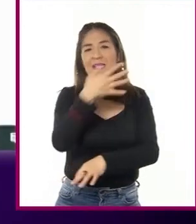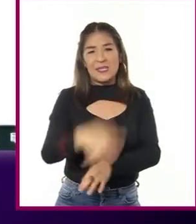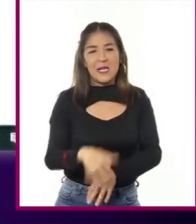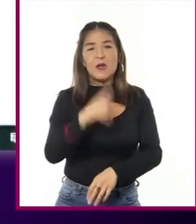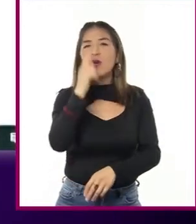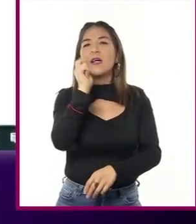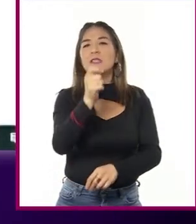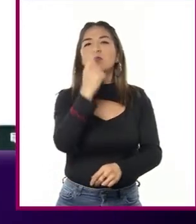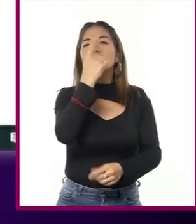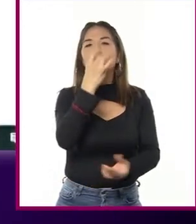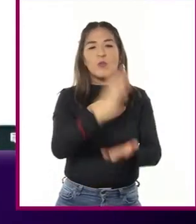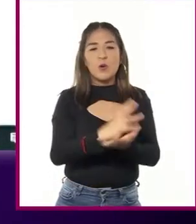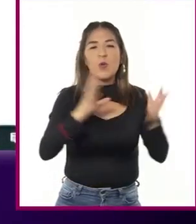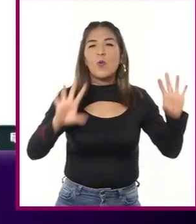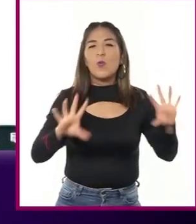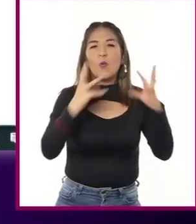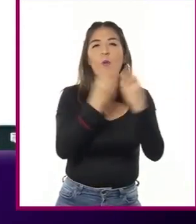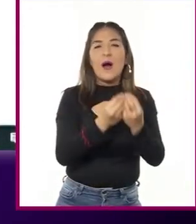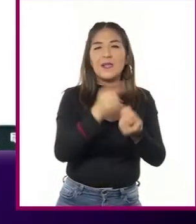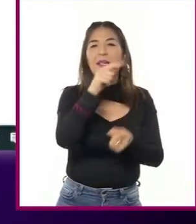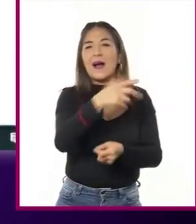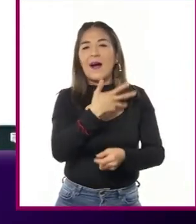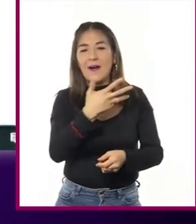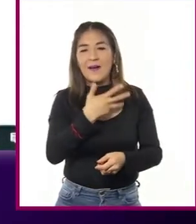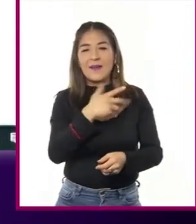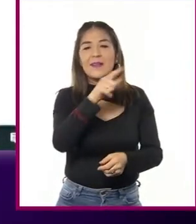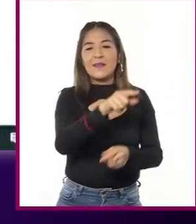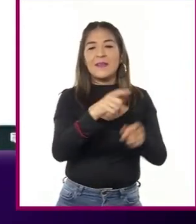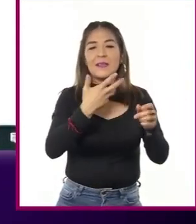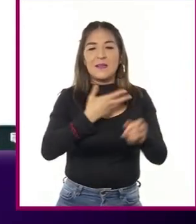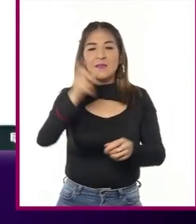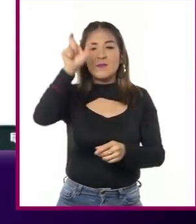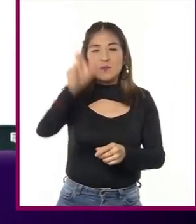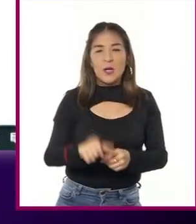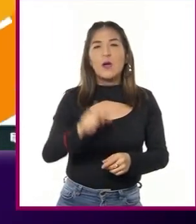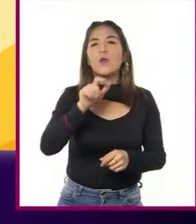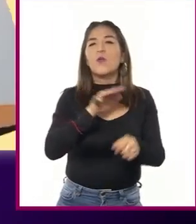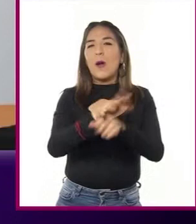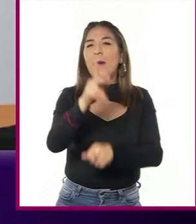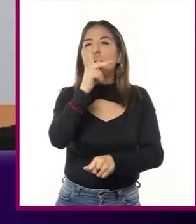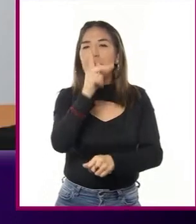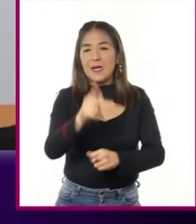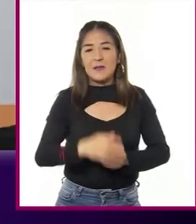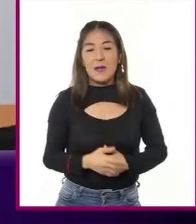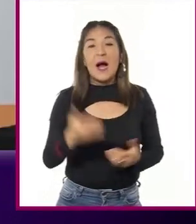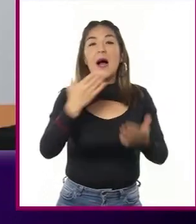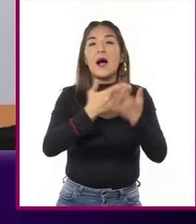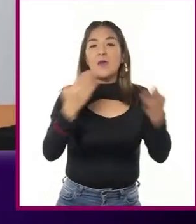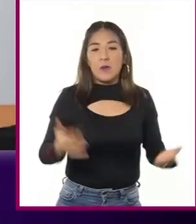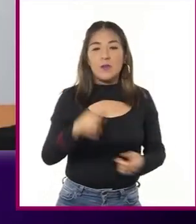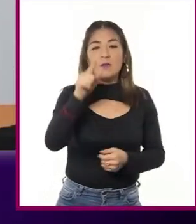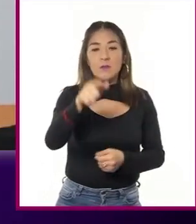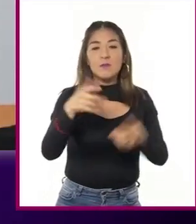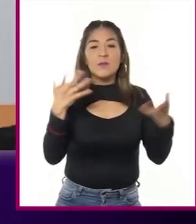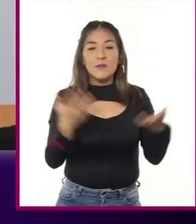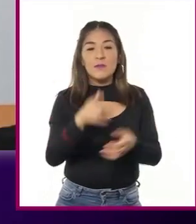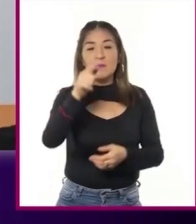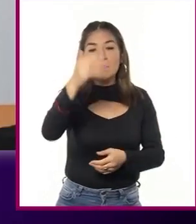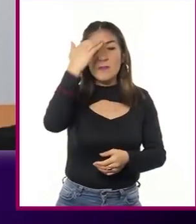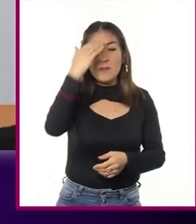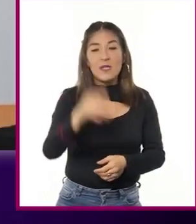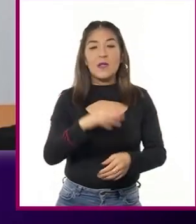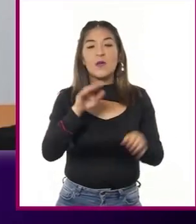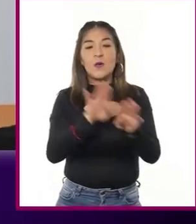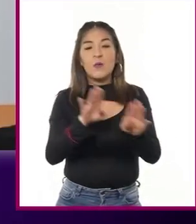nos indicará el total de páginas en donde existe esta frase o alguna de las palabras. Ahora realicemos lo que se conoce como